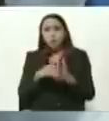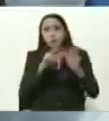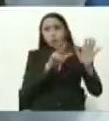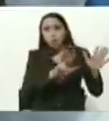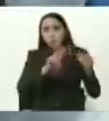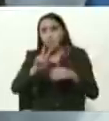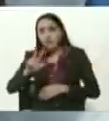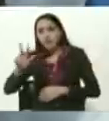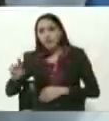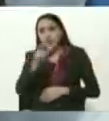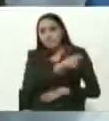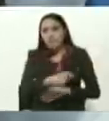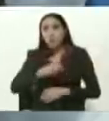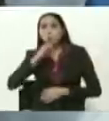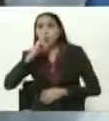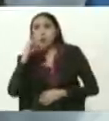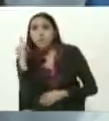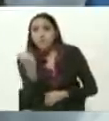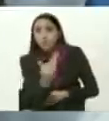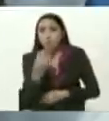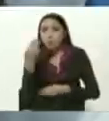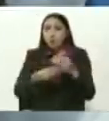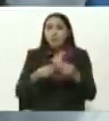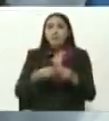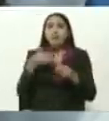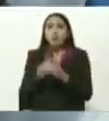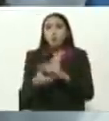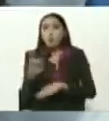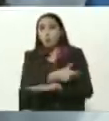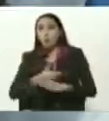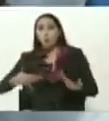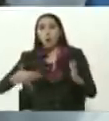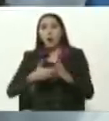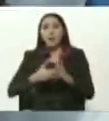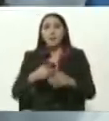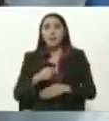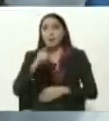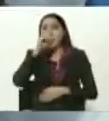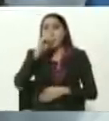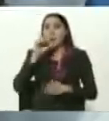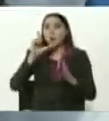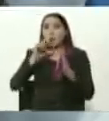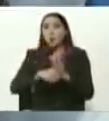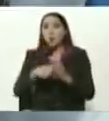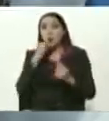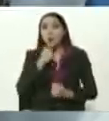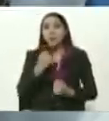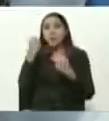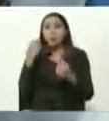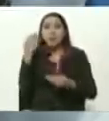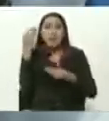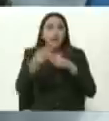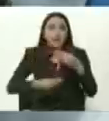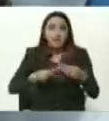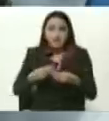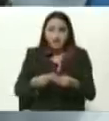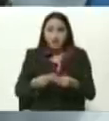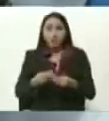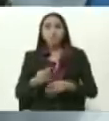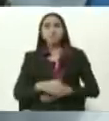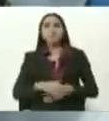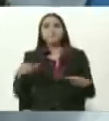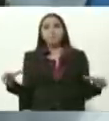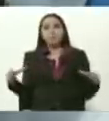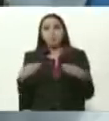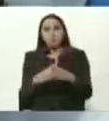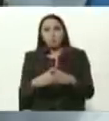8.827 personas denunciaron delitos cometidos por agentes del Estado. Un año después de la protesta, se había formalizado a